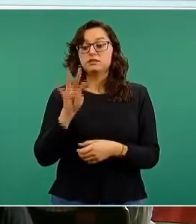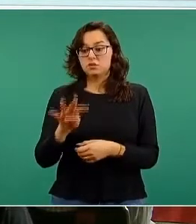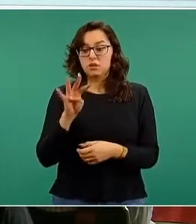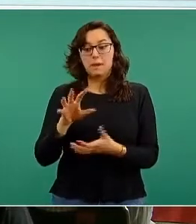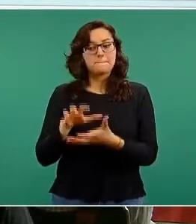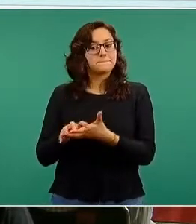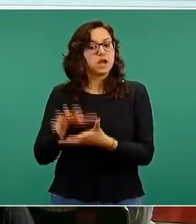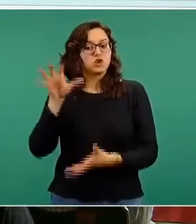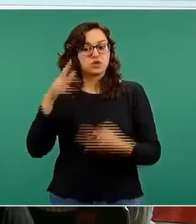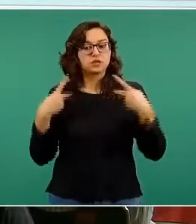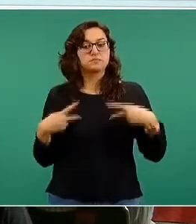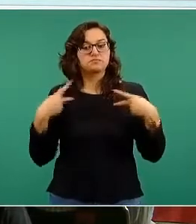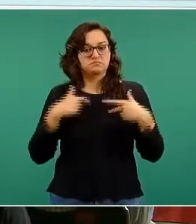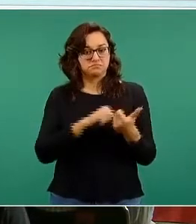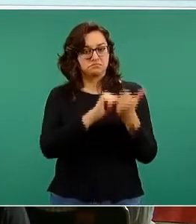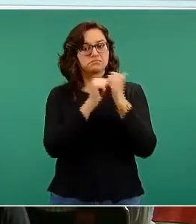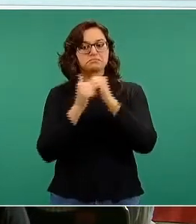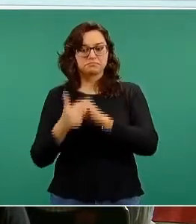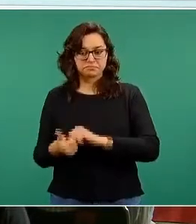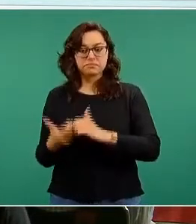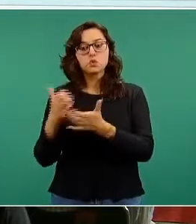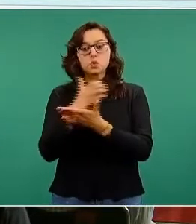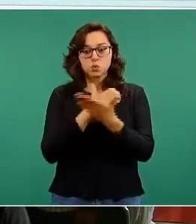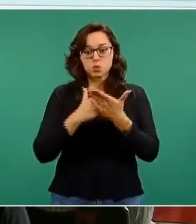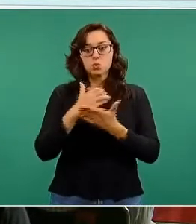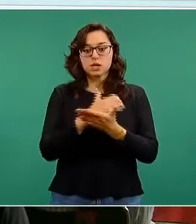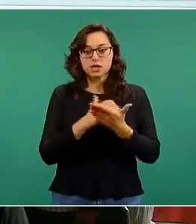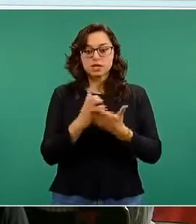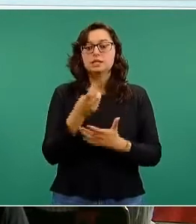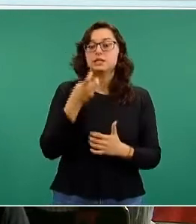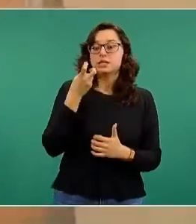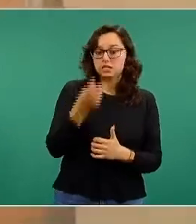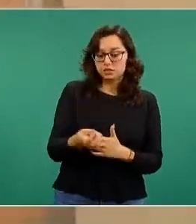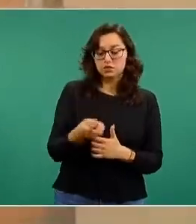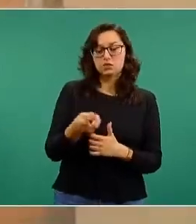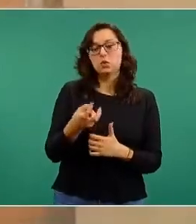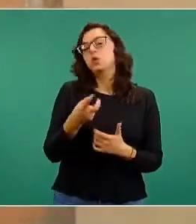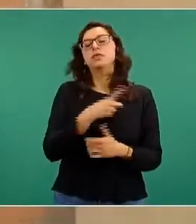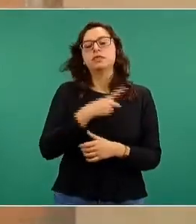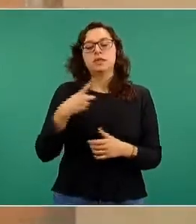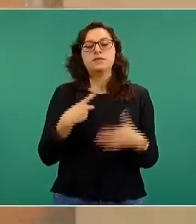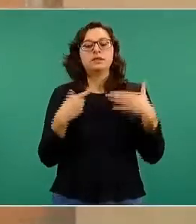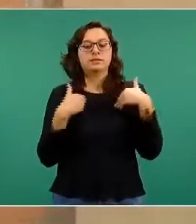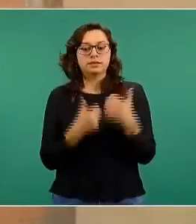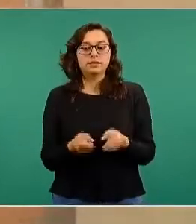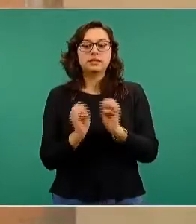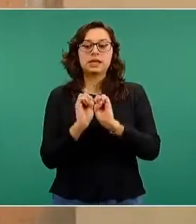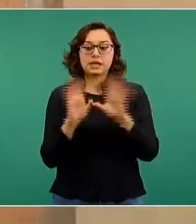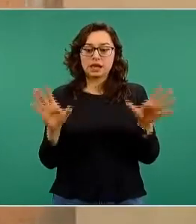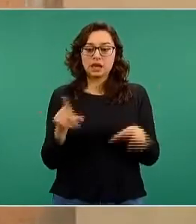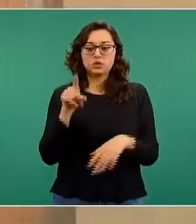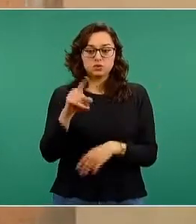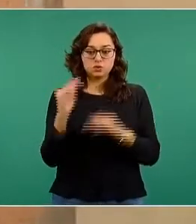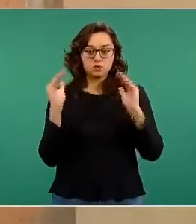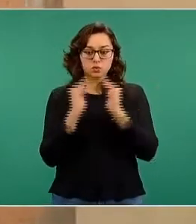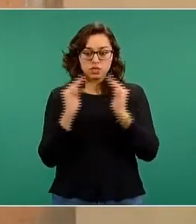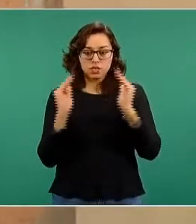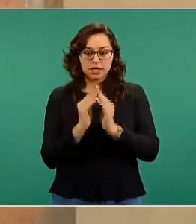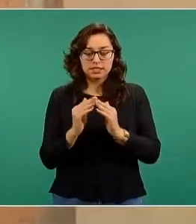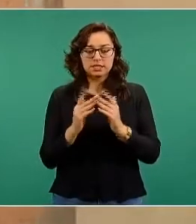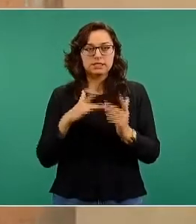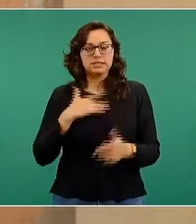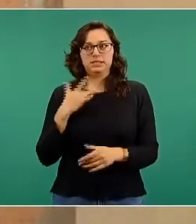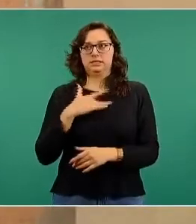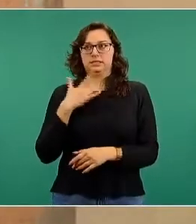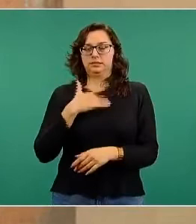es un mensaje que en casa debe de quedar lo suficientemente claro para que les permita tomar esta activación en salud, para que